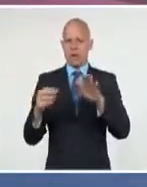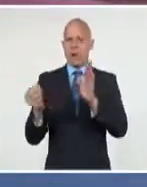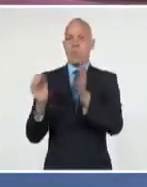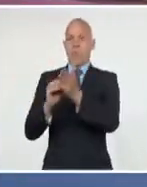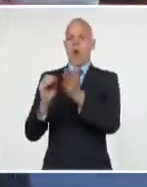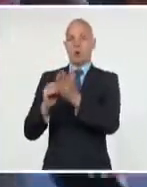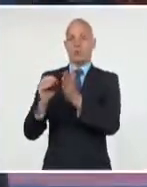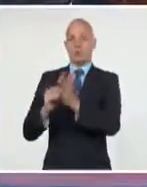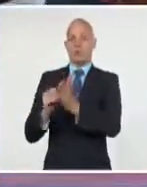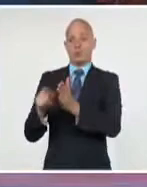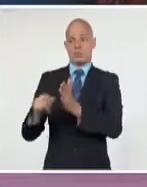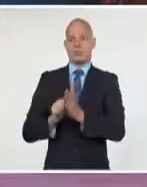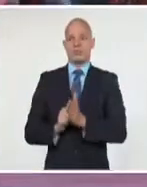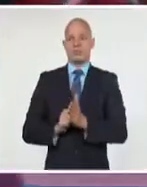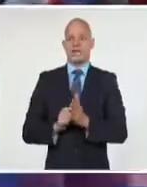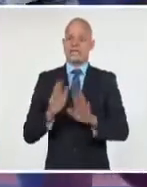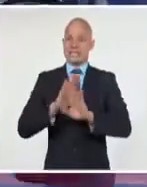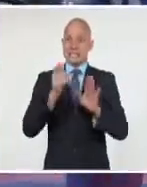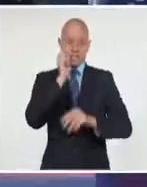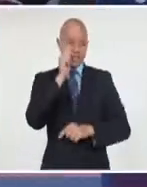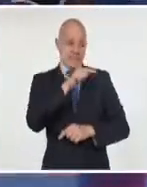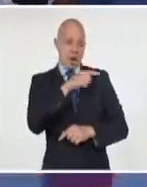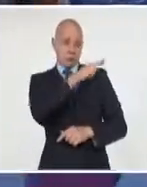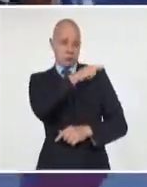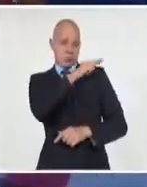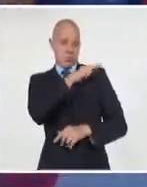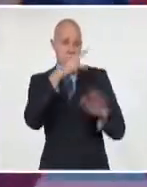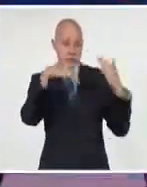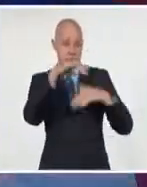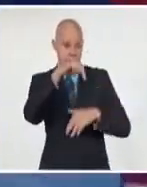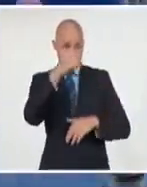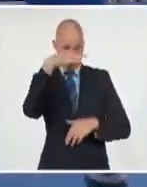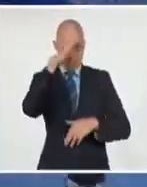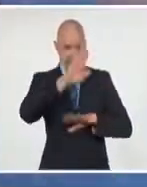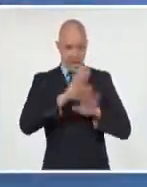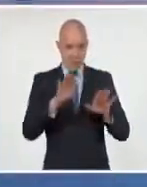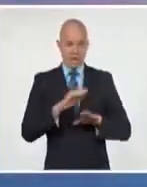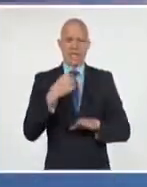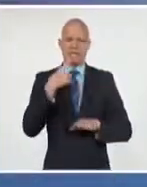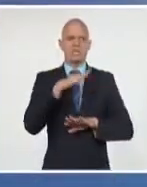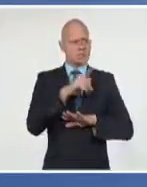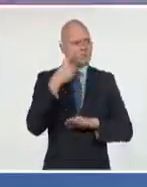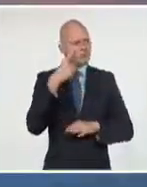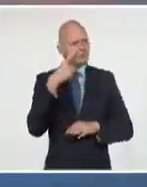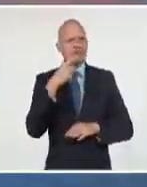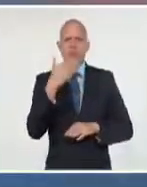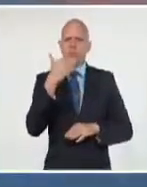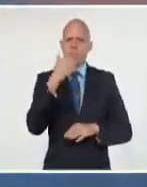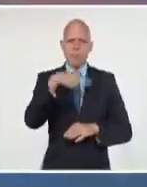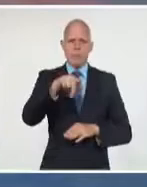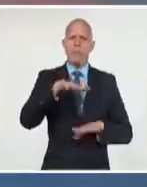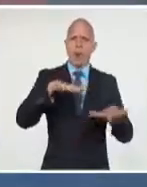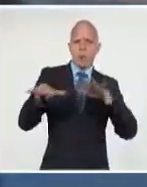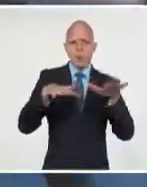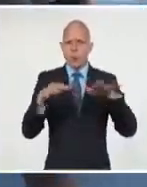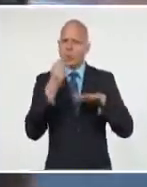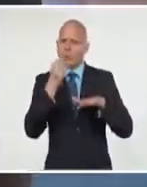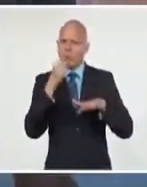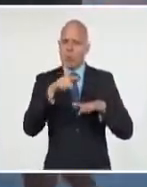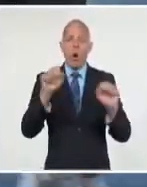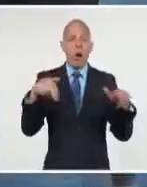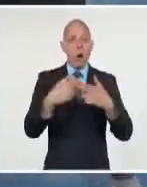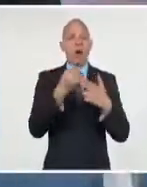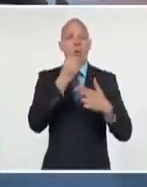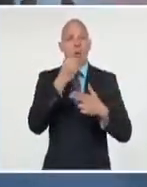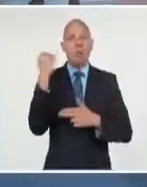del comisionado nacional de ese deporte, Iván Fernández, acerca más a la realidad la preparación de los atletas cubanos rumbo a las